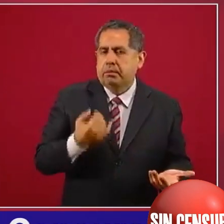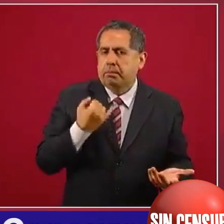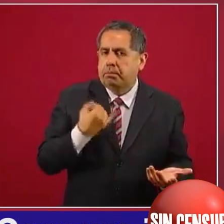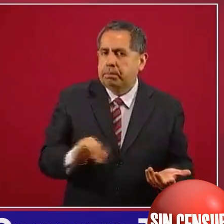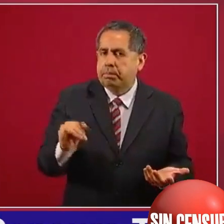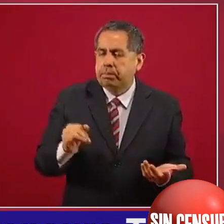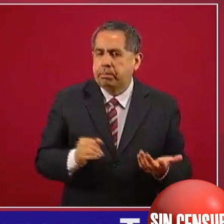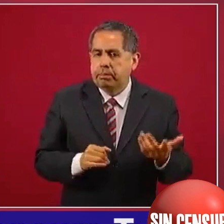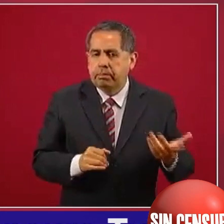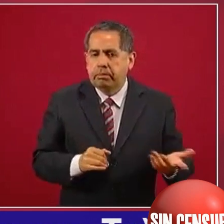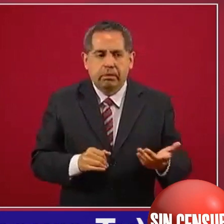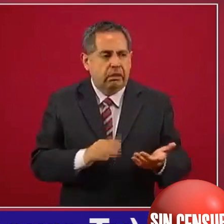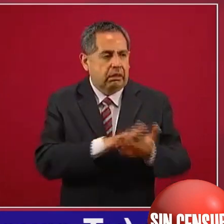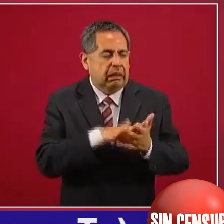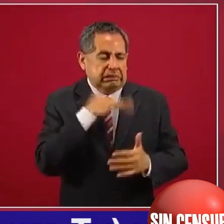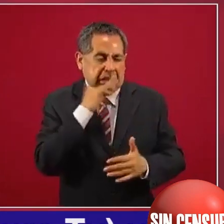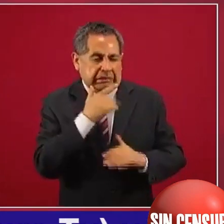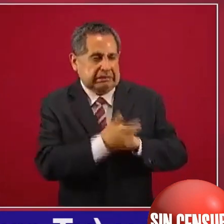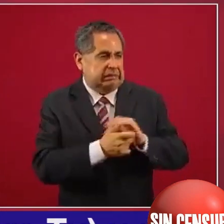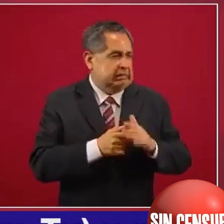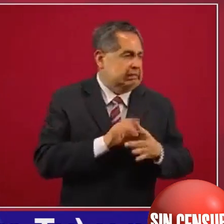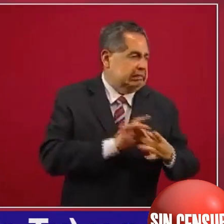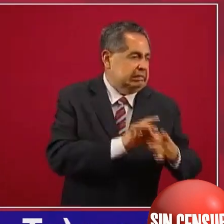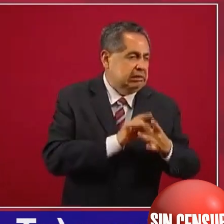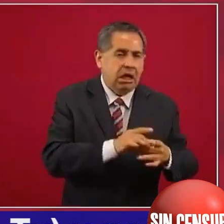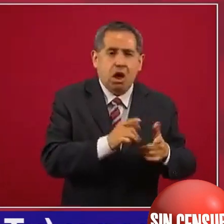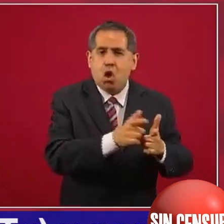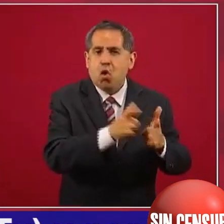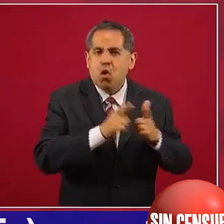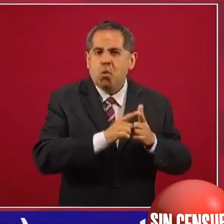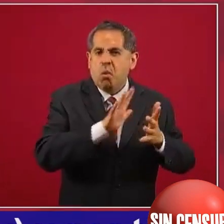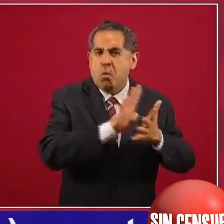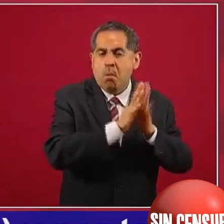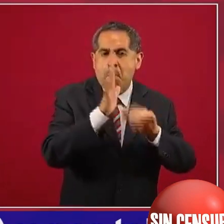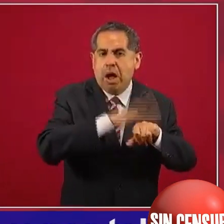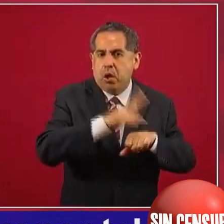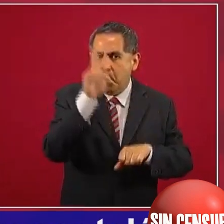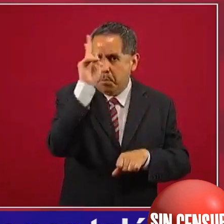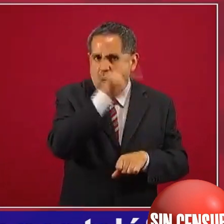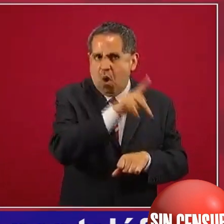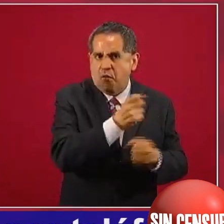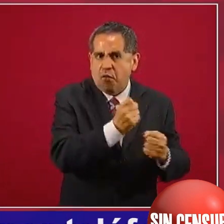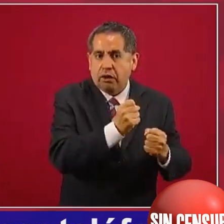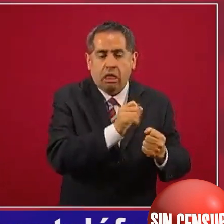y haya transado con uno de los grupos delictivos.